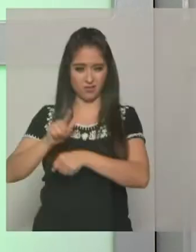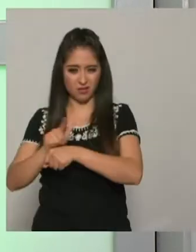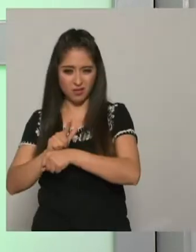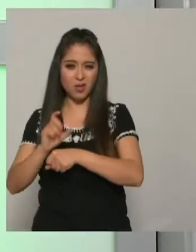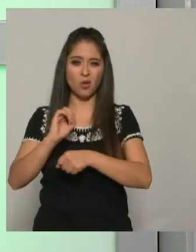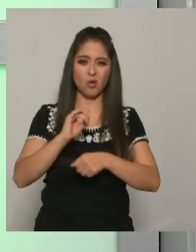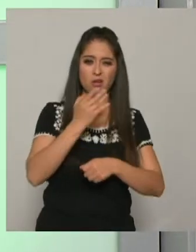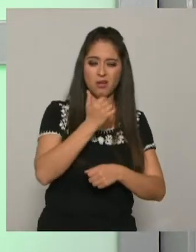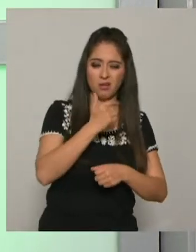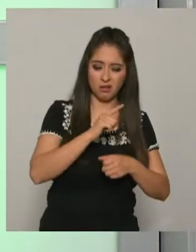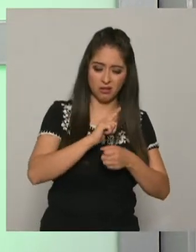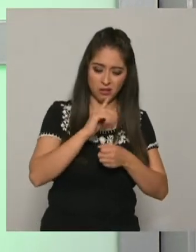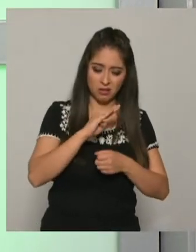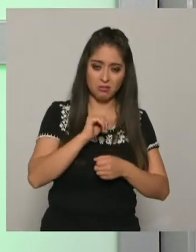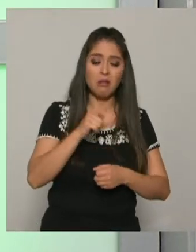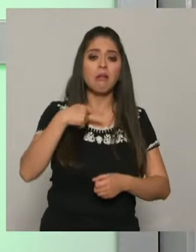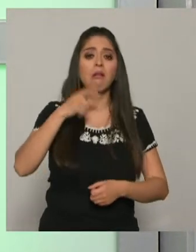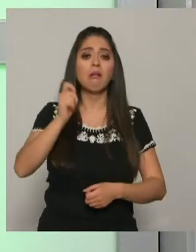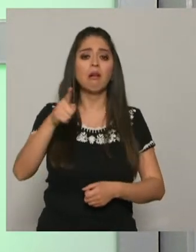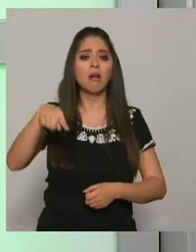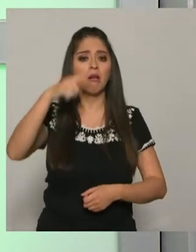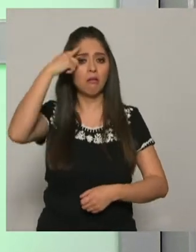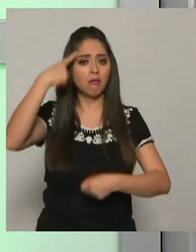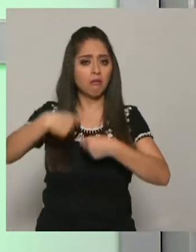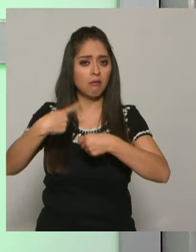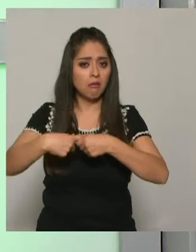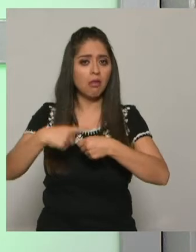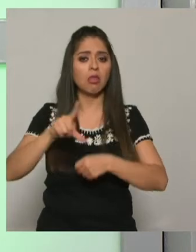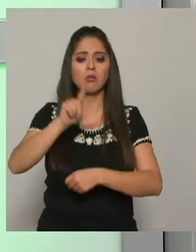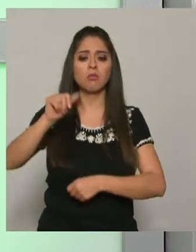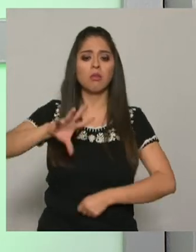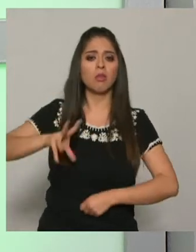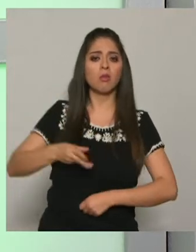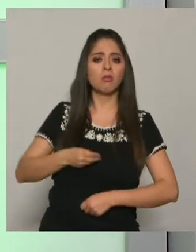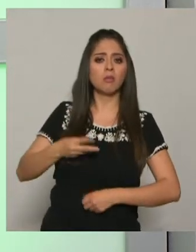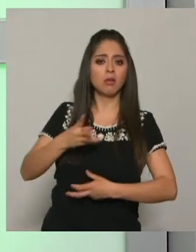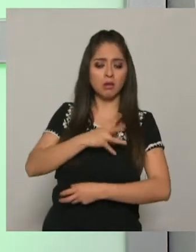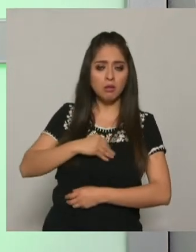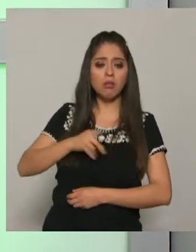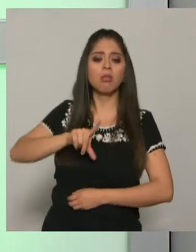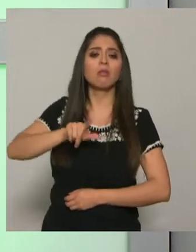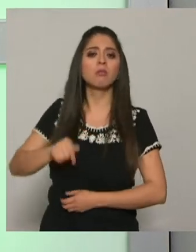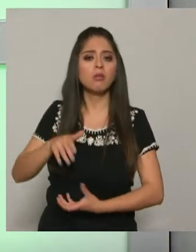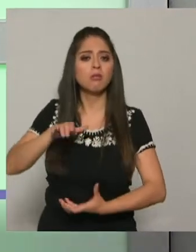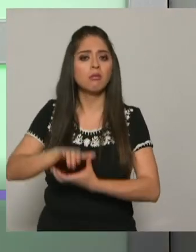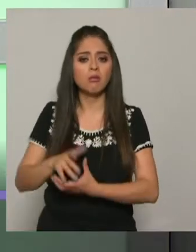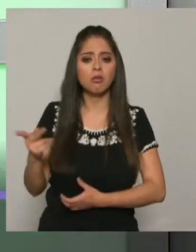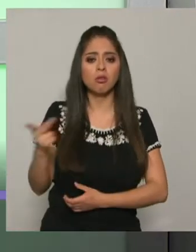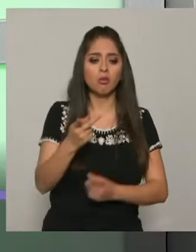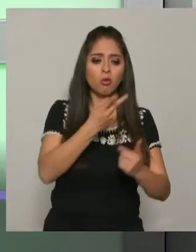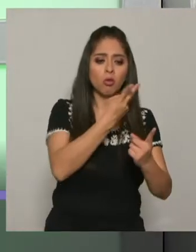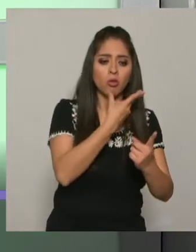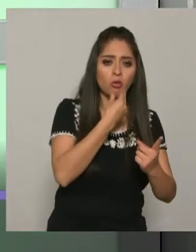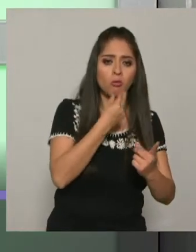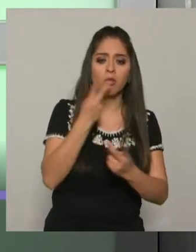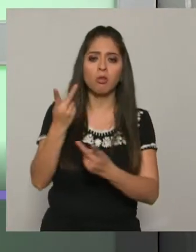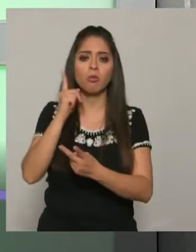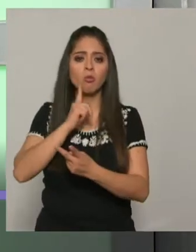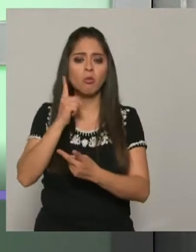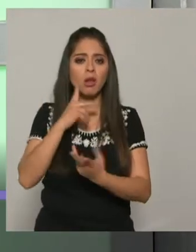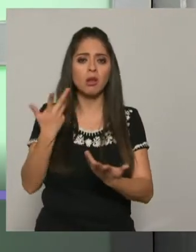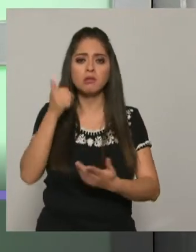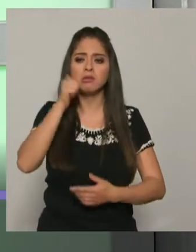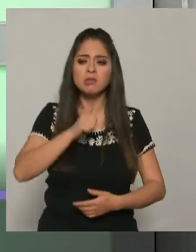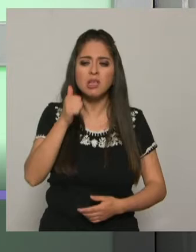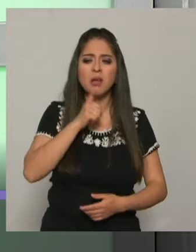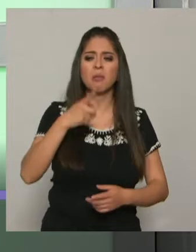la posibilidad de adoptar hijos o hijas de parejas integradas por personas del mismo sexo. En cada ocasión el argumento fue el mismo. Es